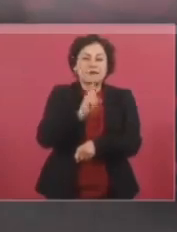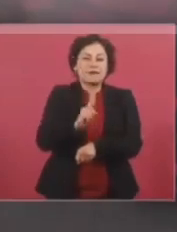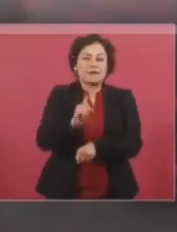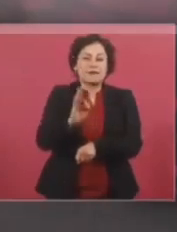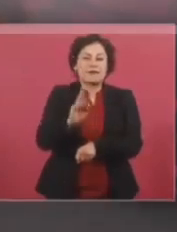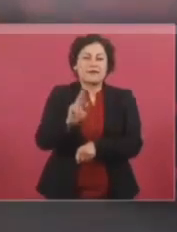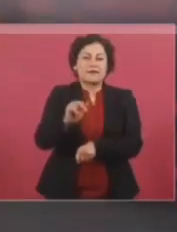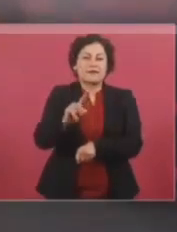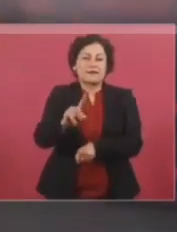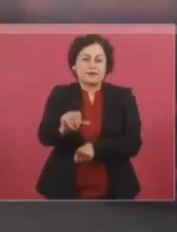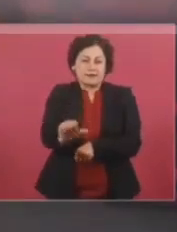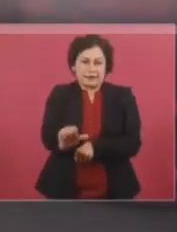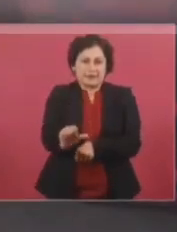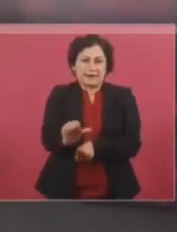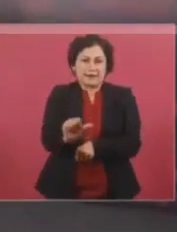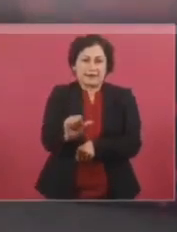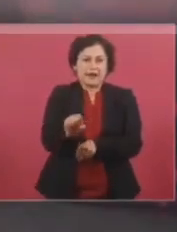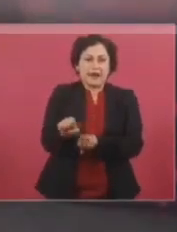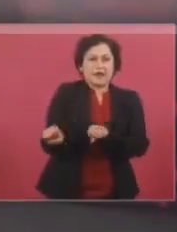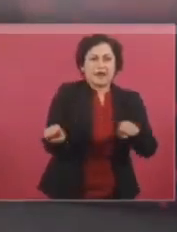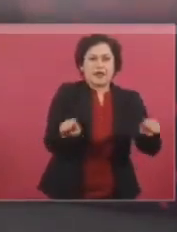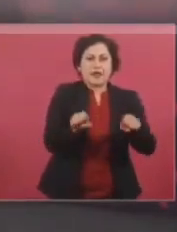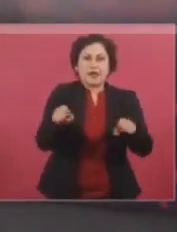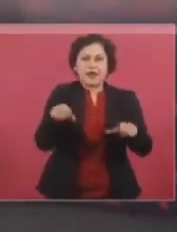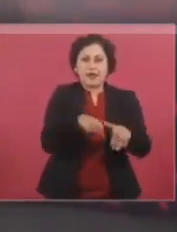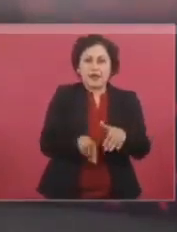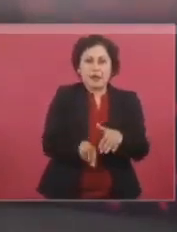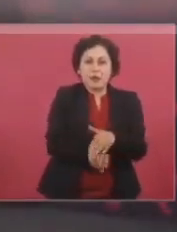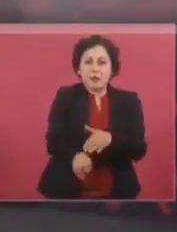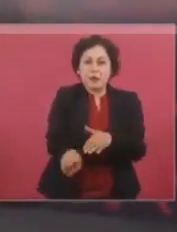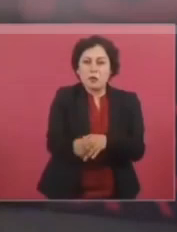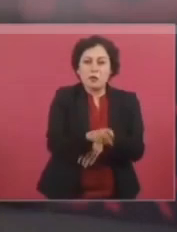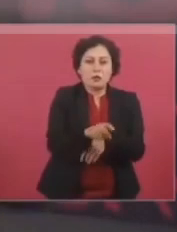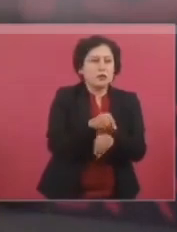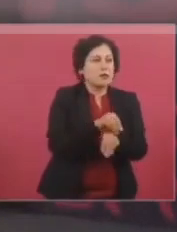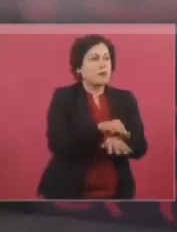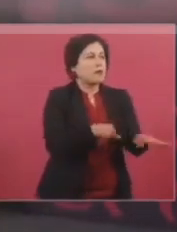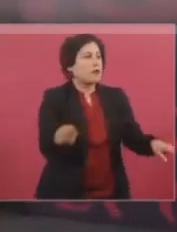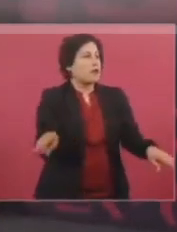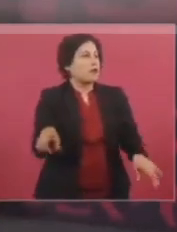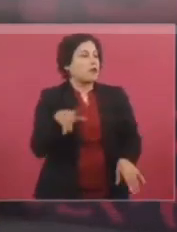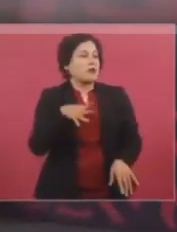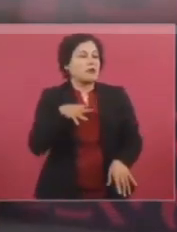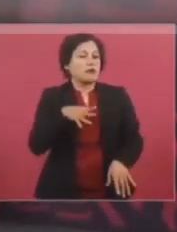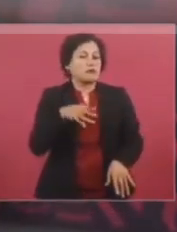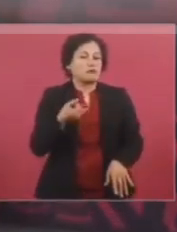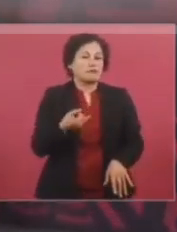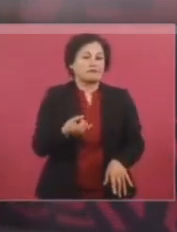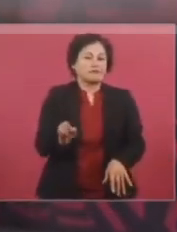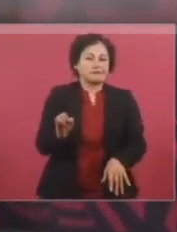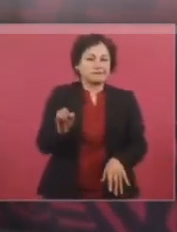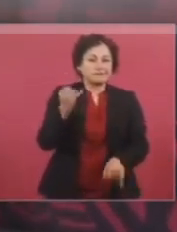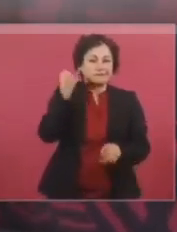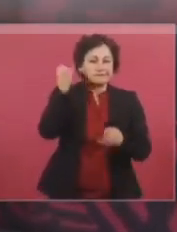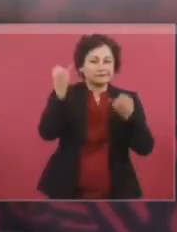Si mi plan era quitar al PRI de los pinos, pues siguieron la misma ruta de Salinas, de